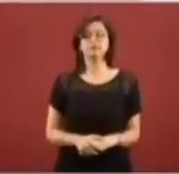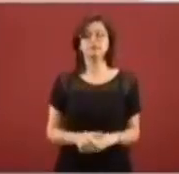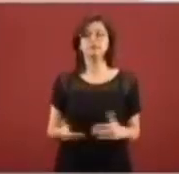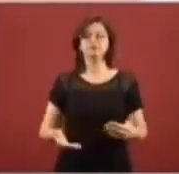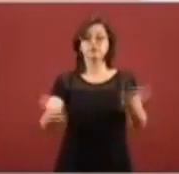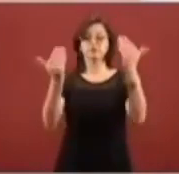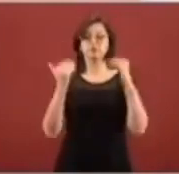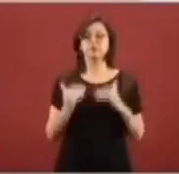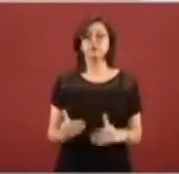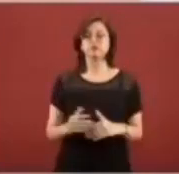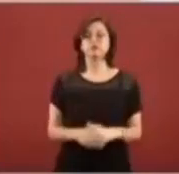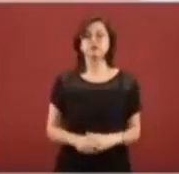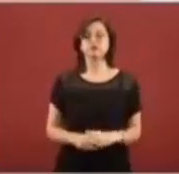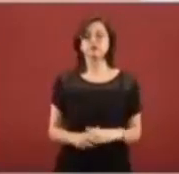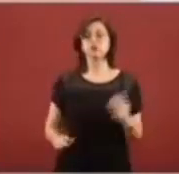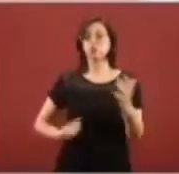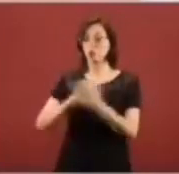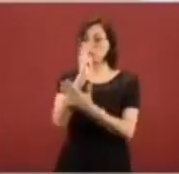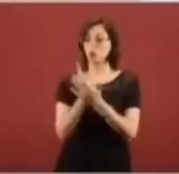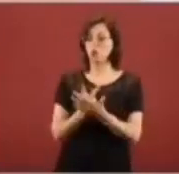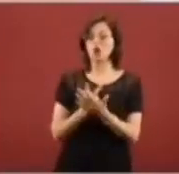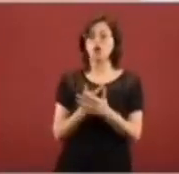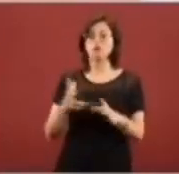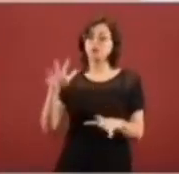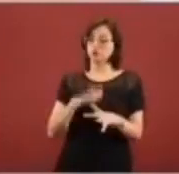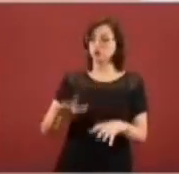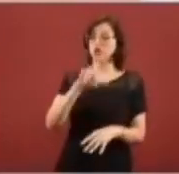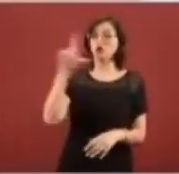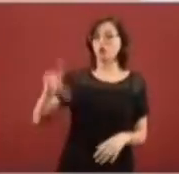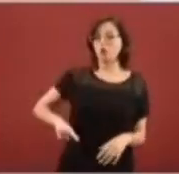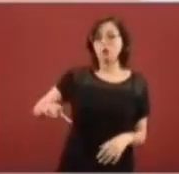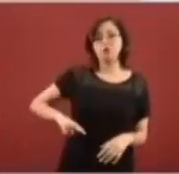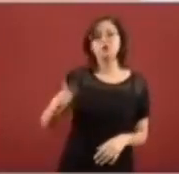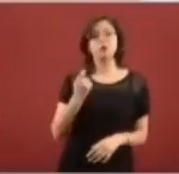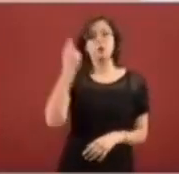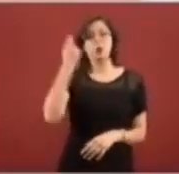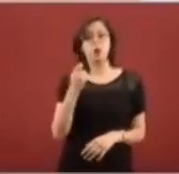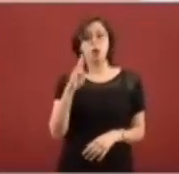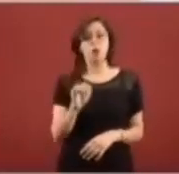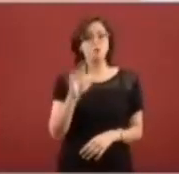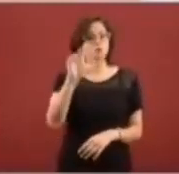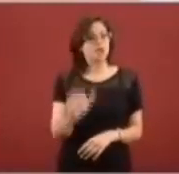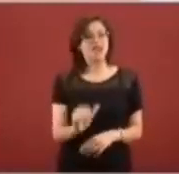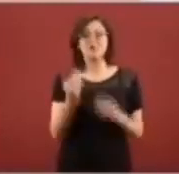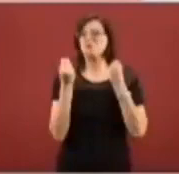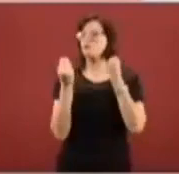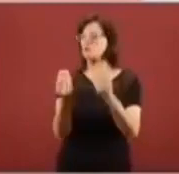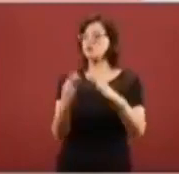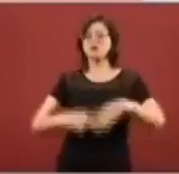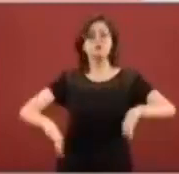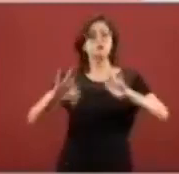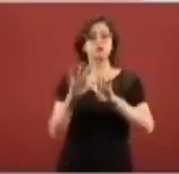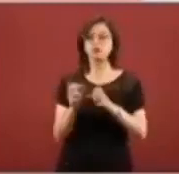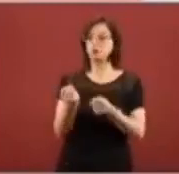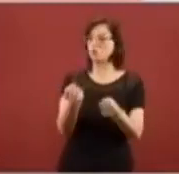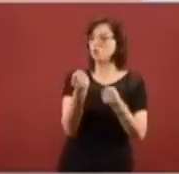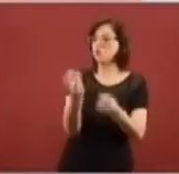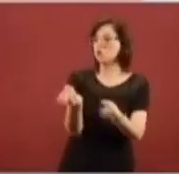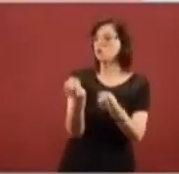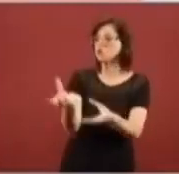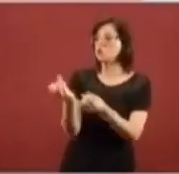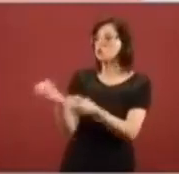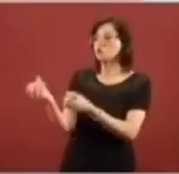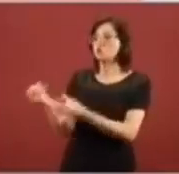inciso D, la operación de los programas sociales del gobierno. Esto lo aclaro, es muy importante que continúe la operación de los